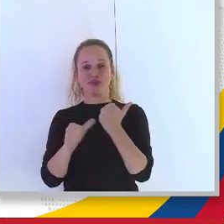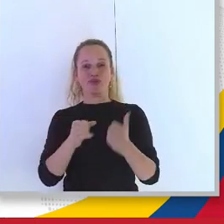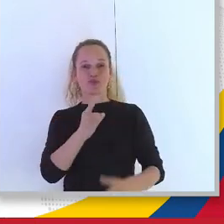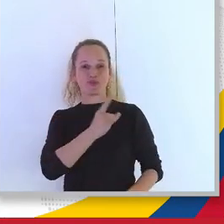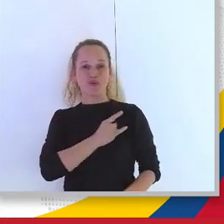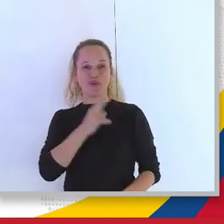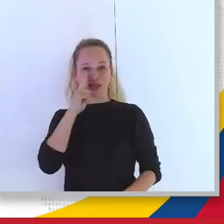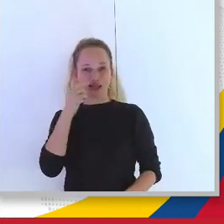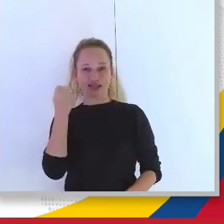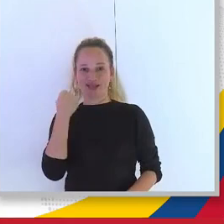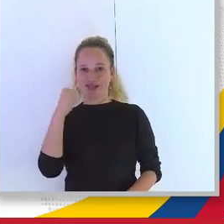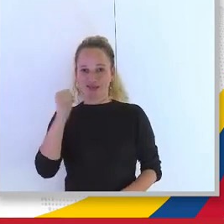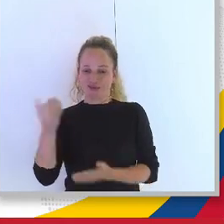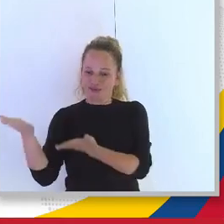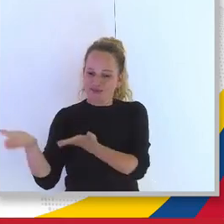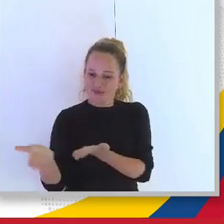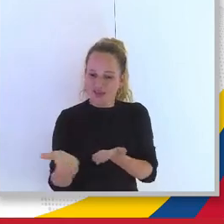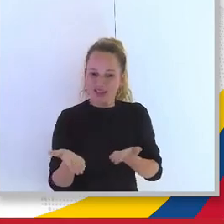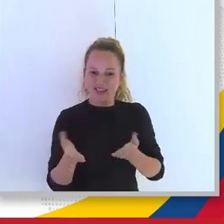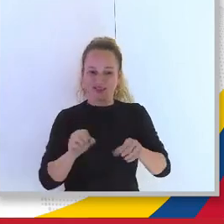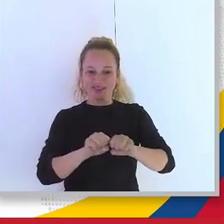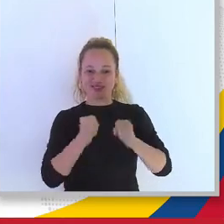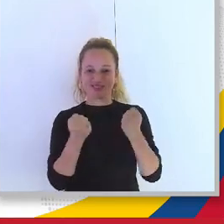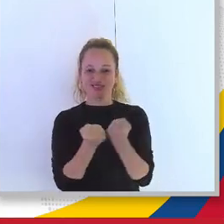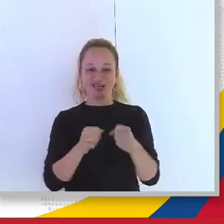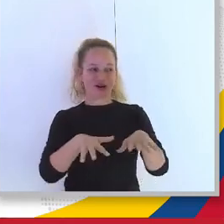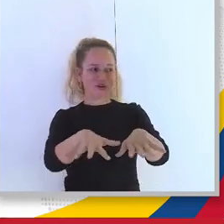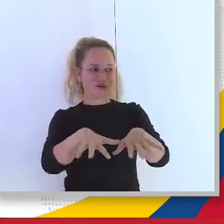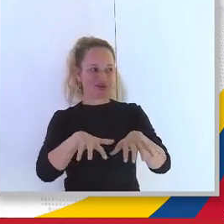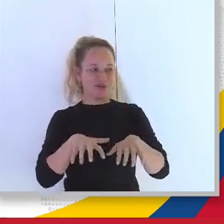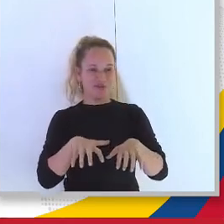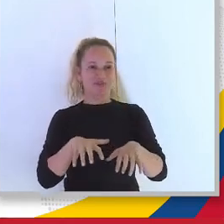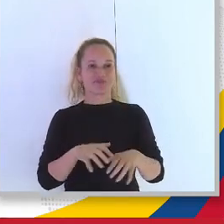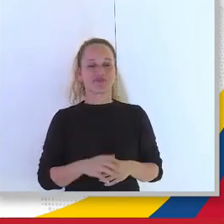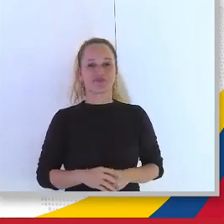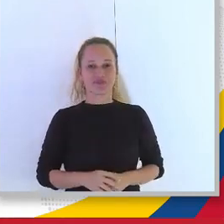bienvenida aquí a este salón de clase.